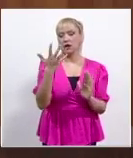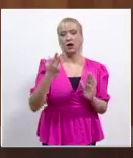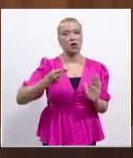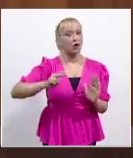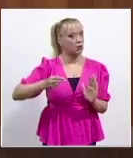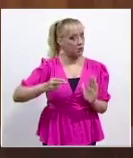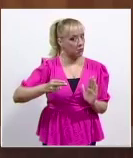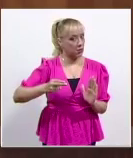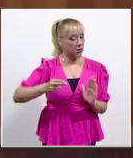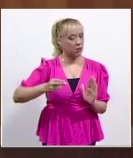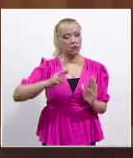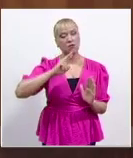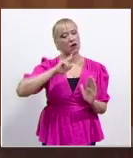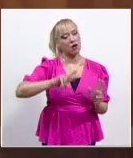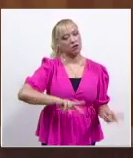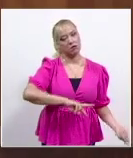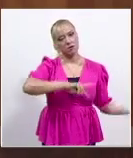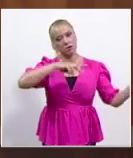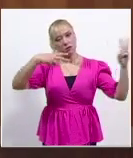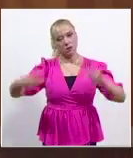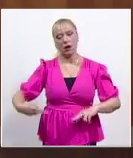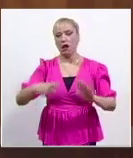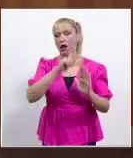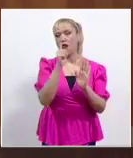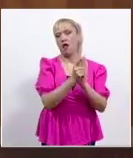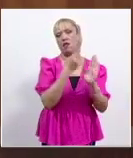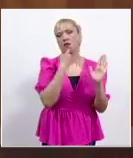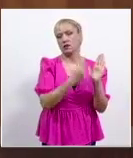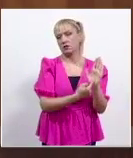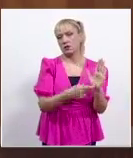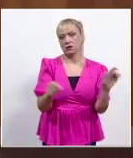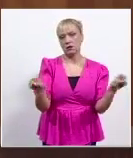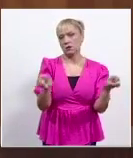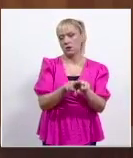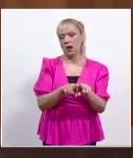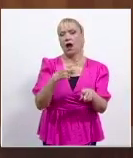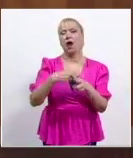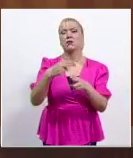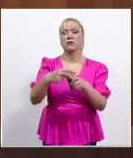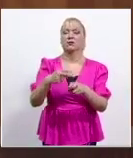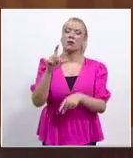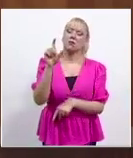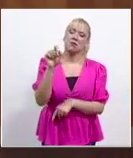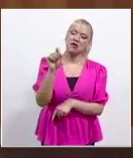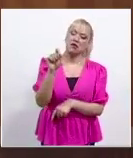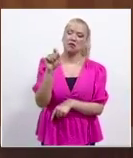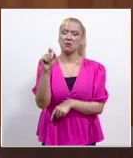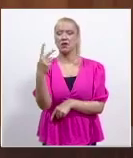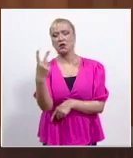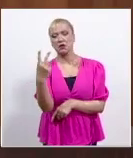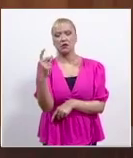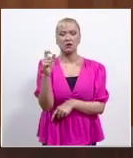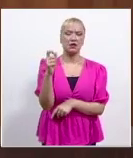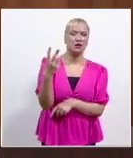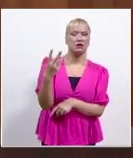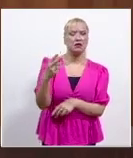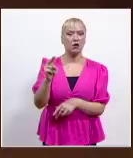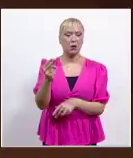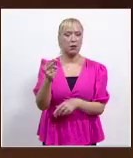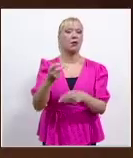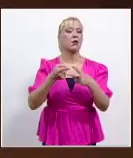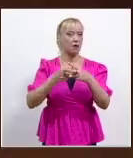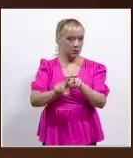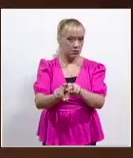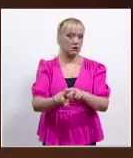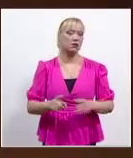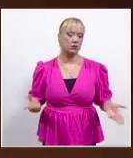noviembre y que se ajuste a lo que establece la ley, que debería iniciar la tercera semana de noviembre.